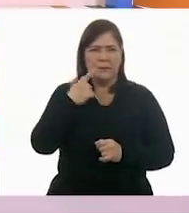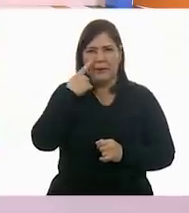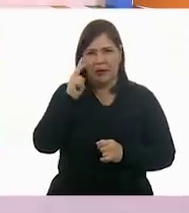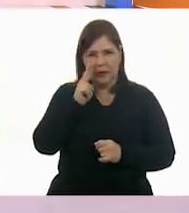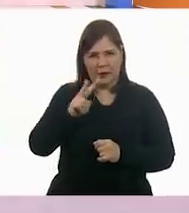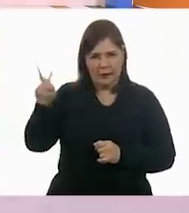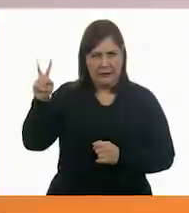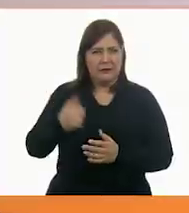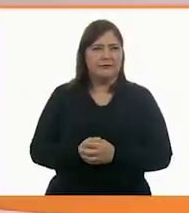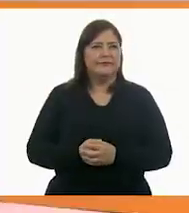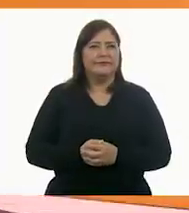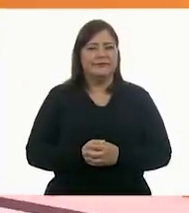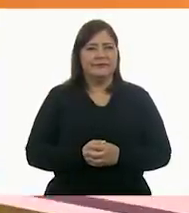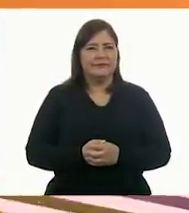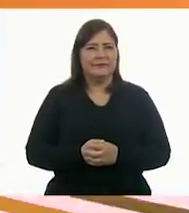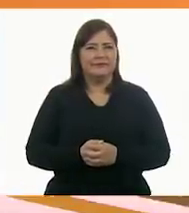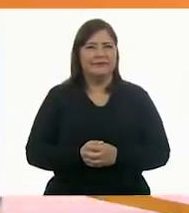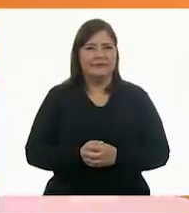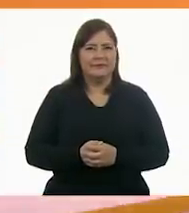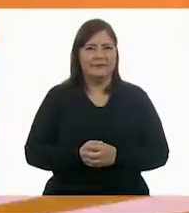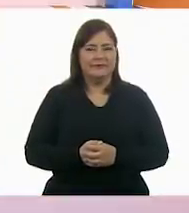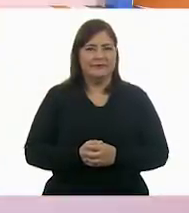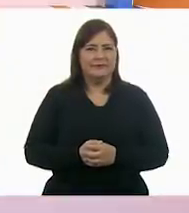cómo es? Vente, vamos a sentarnos.